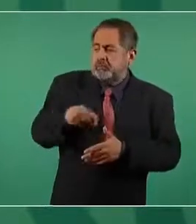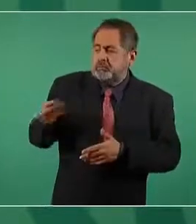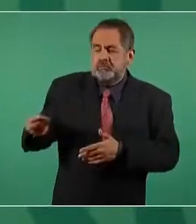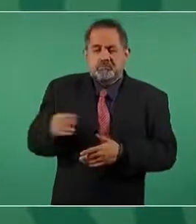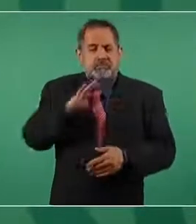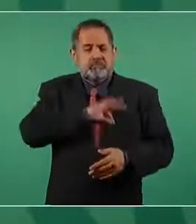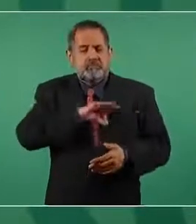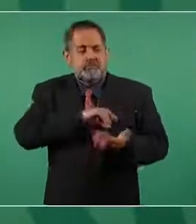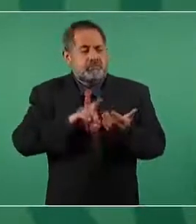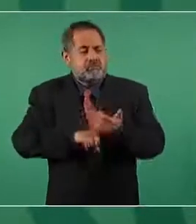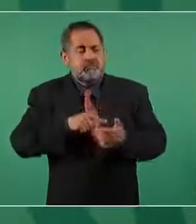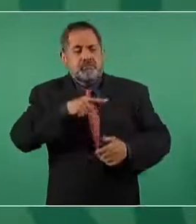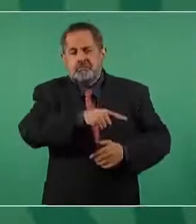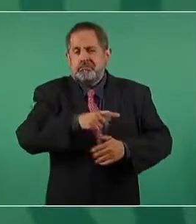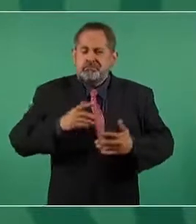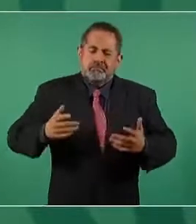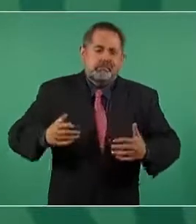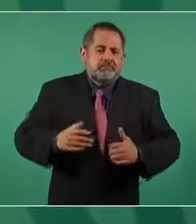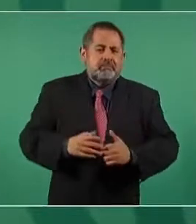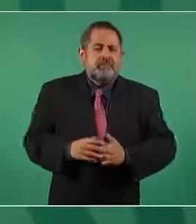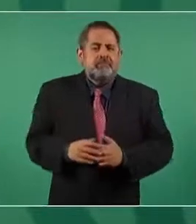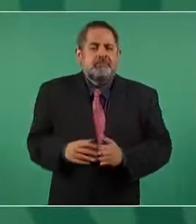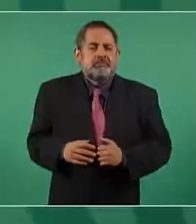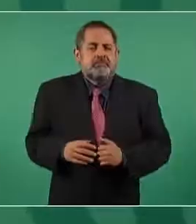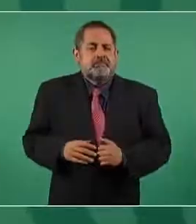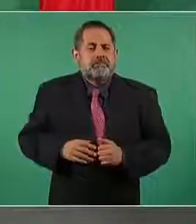las llamadas